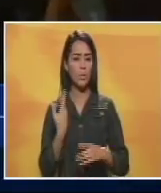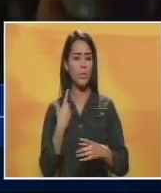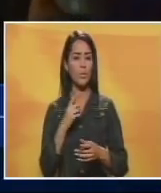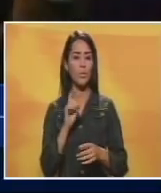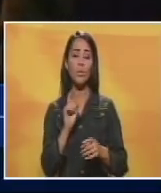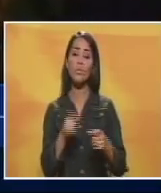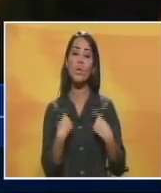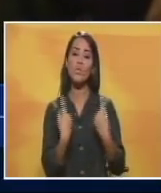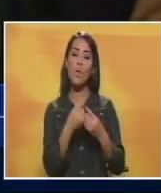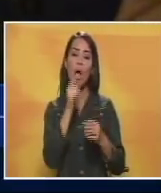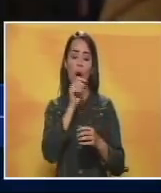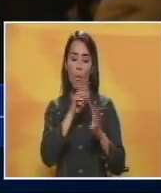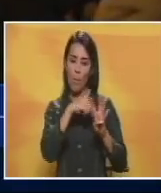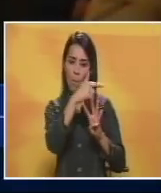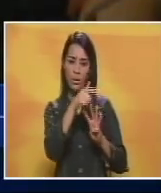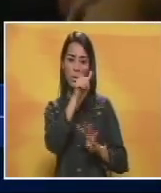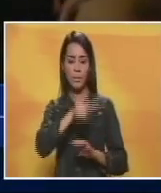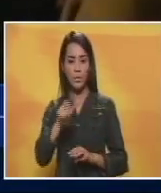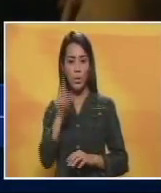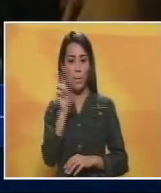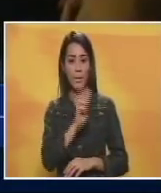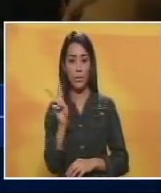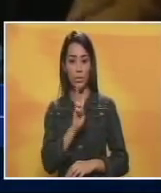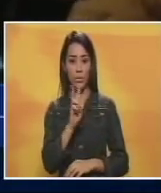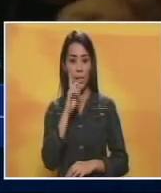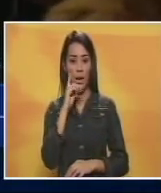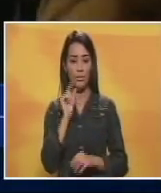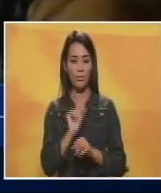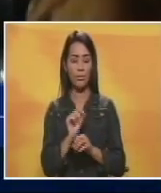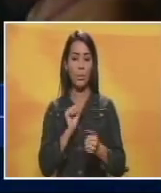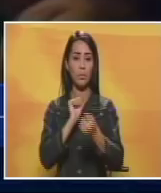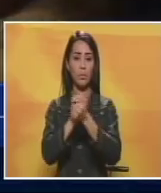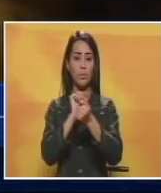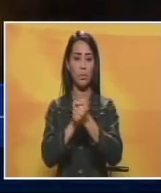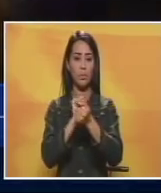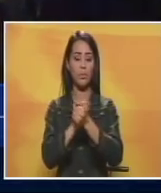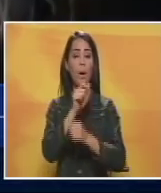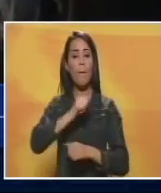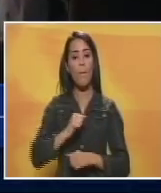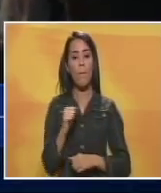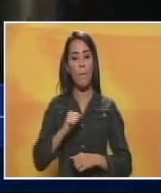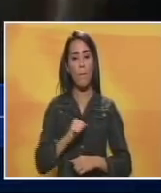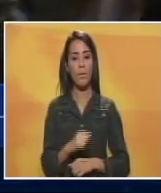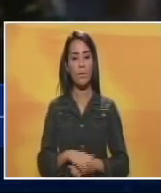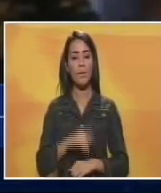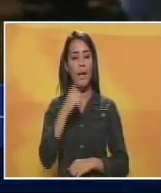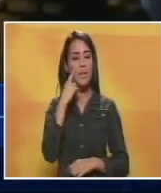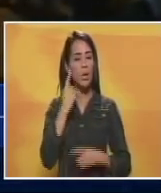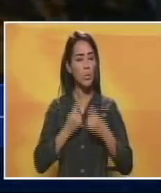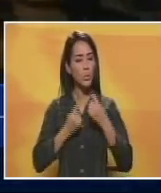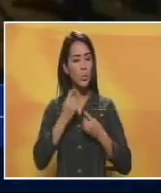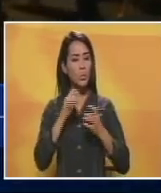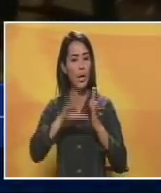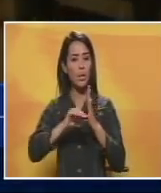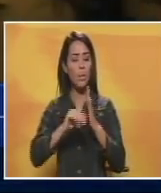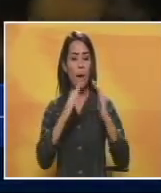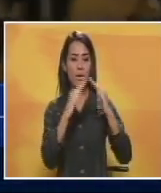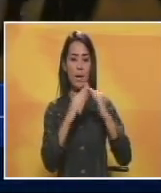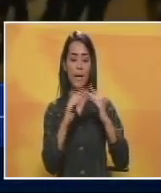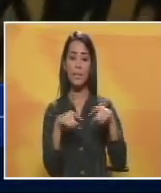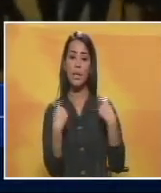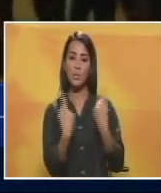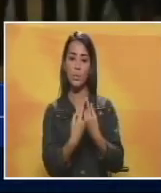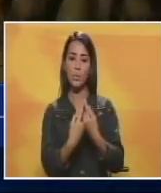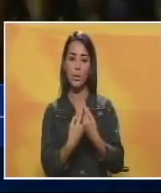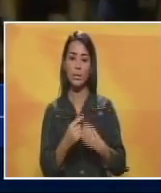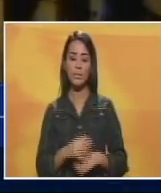de un patrullero a 4 ciudadanos venezolanos que acababan de ser detenidos por la policía. Ellos eran sospechosos de robar en una vivienda de la